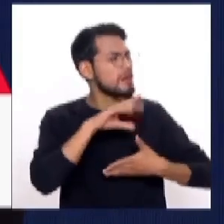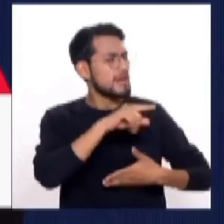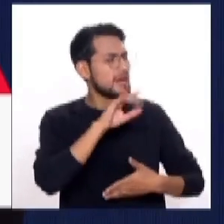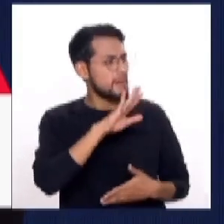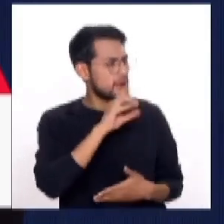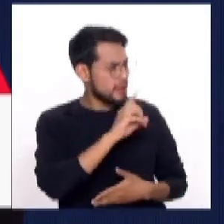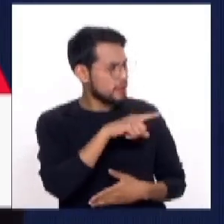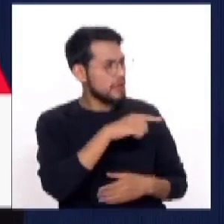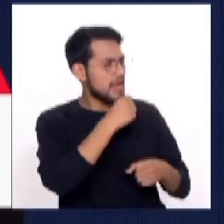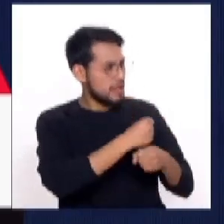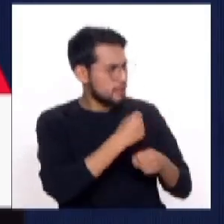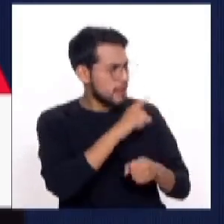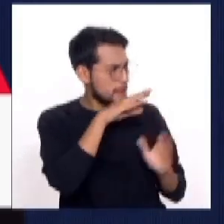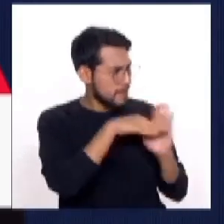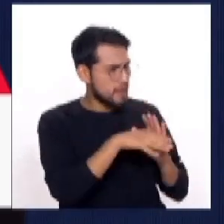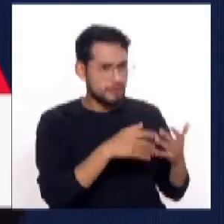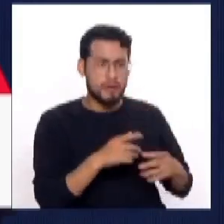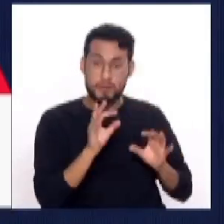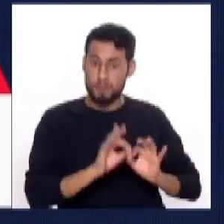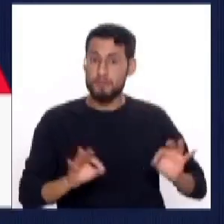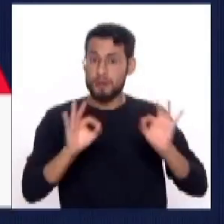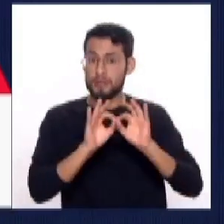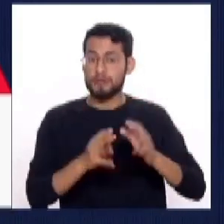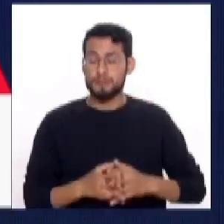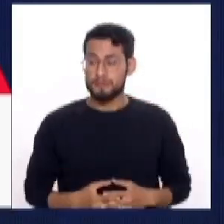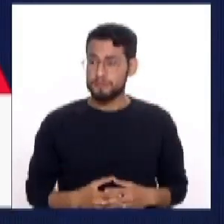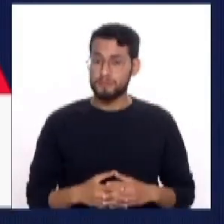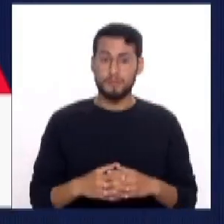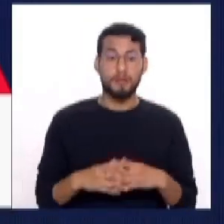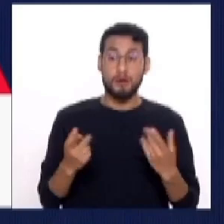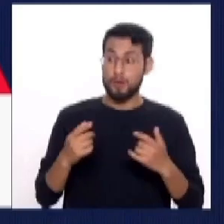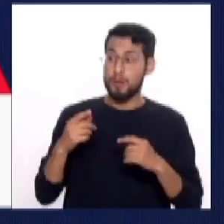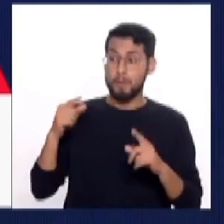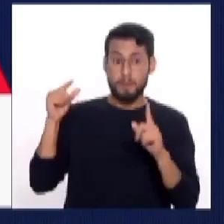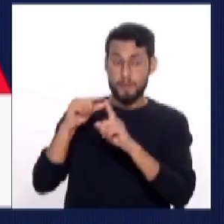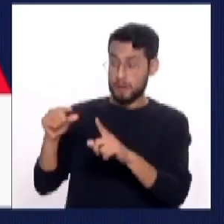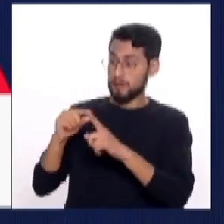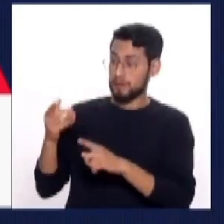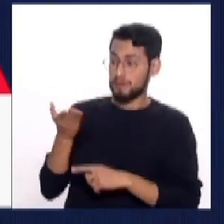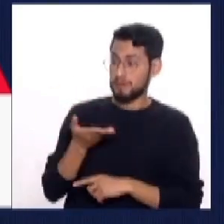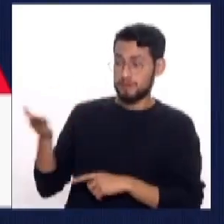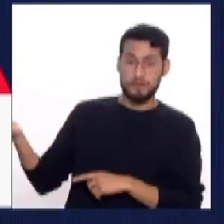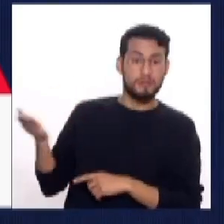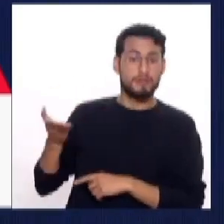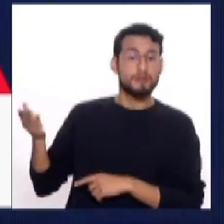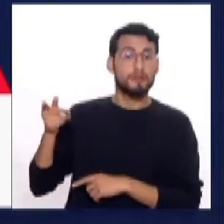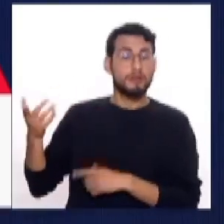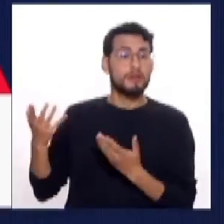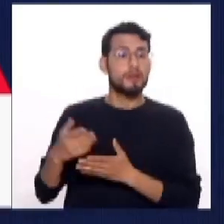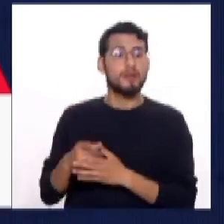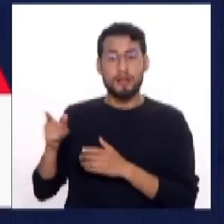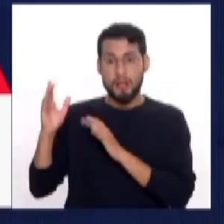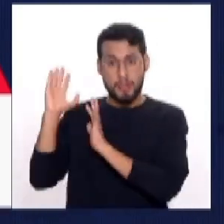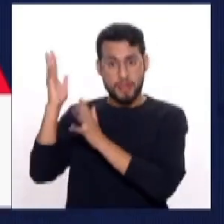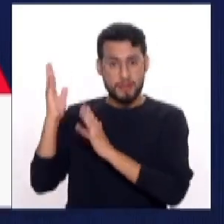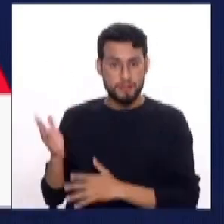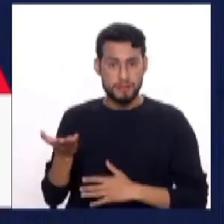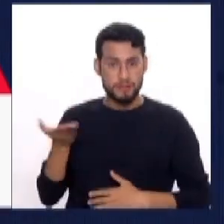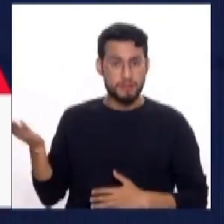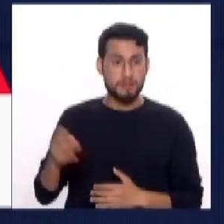idb lo que están haciendo es importante la palabra que usar mis nuestro panel